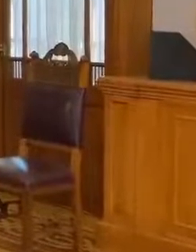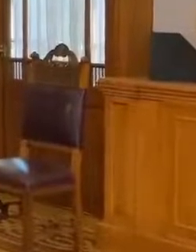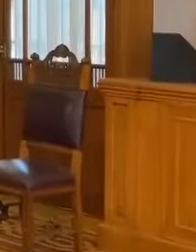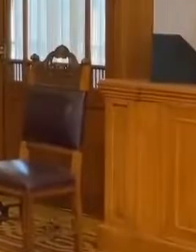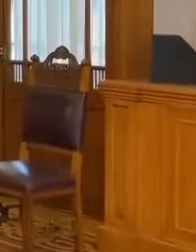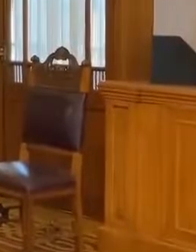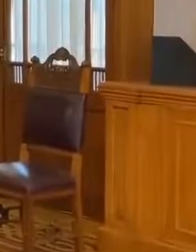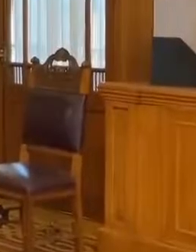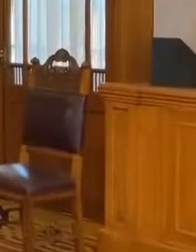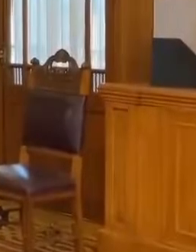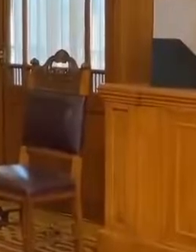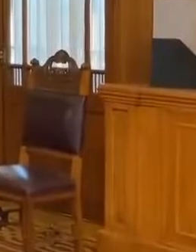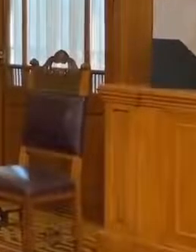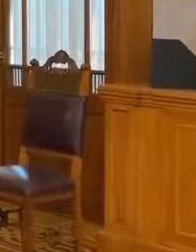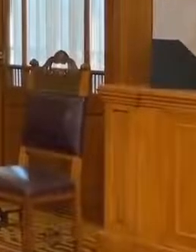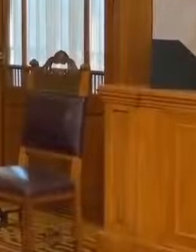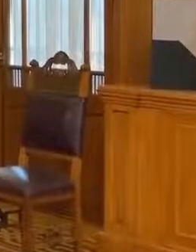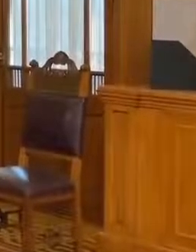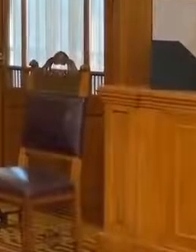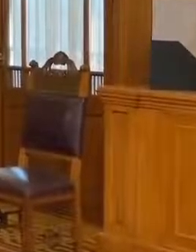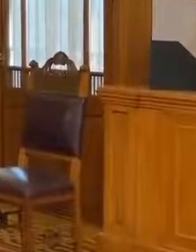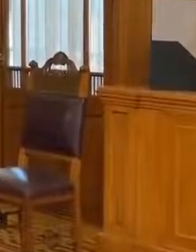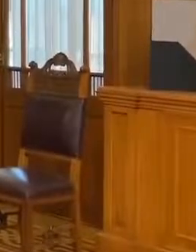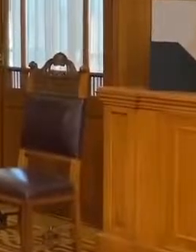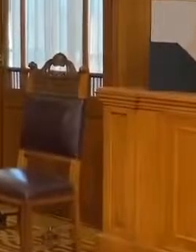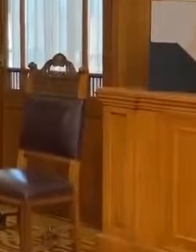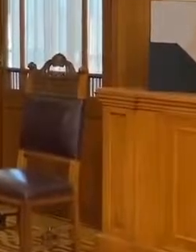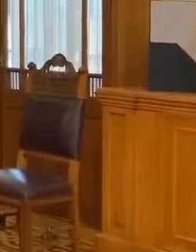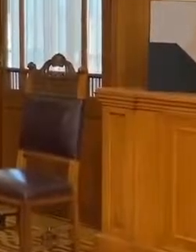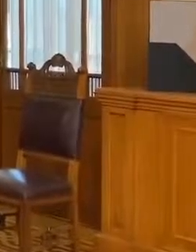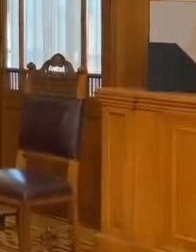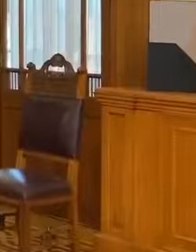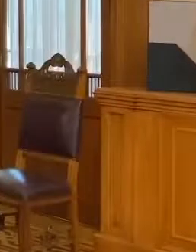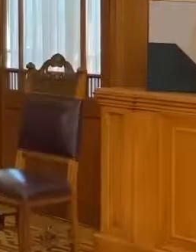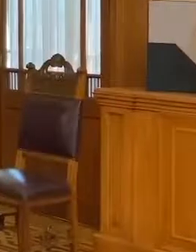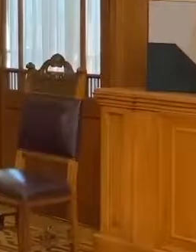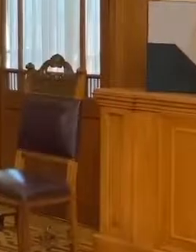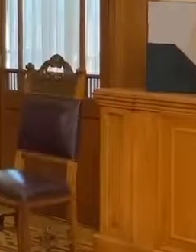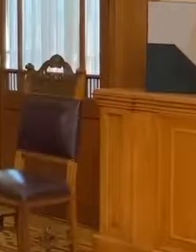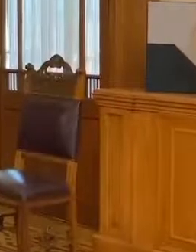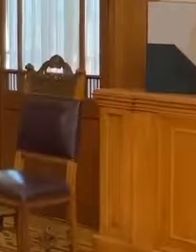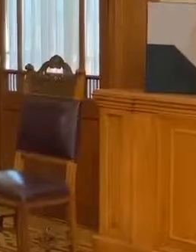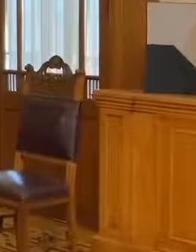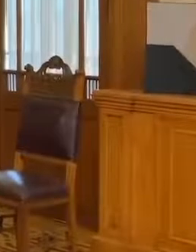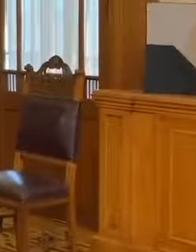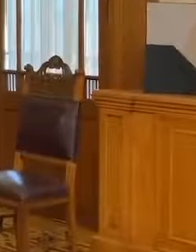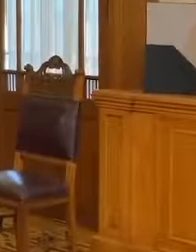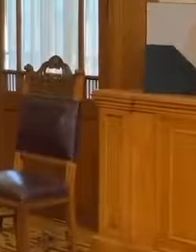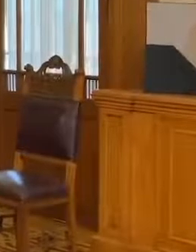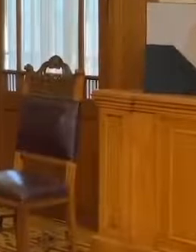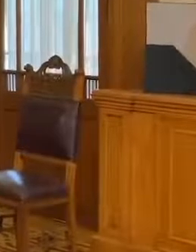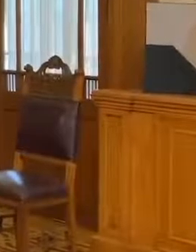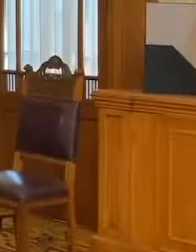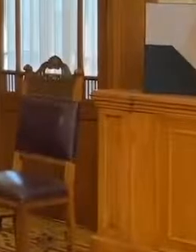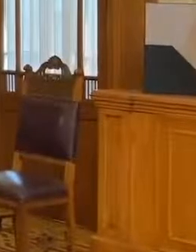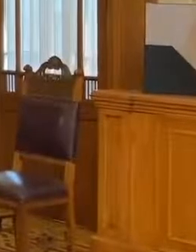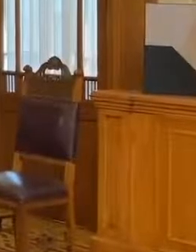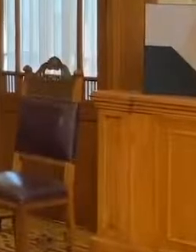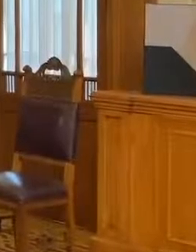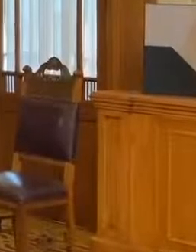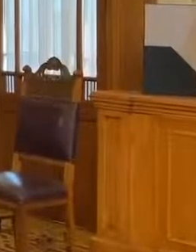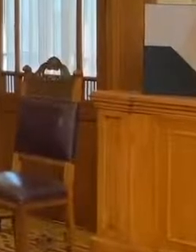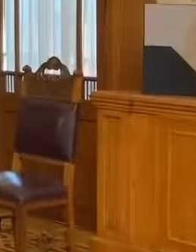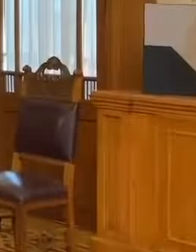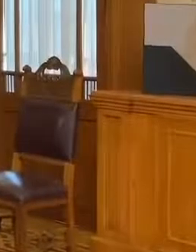material. La transformación es bienestar del alma. La transformación tiene que ver con